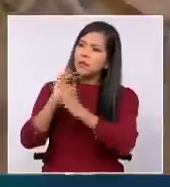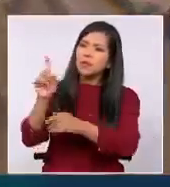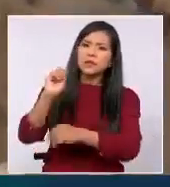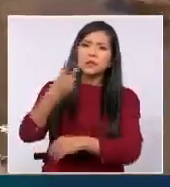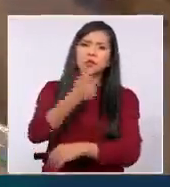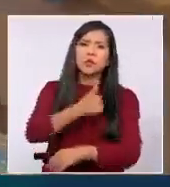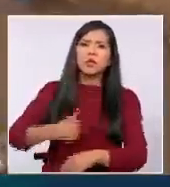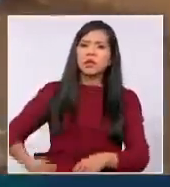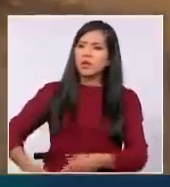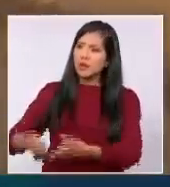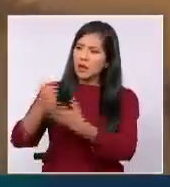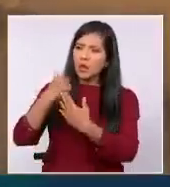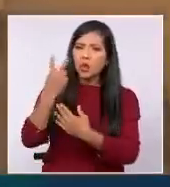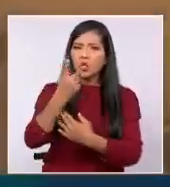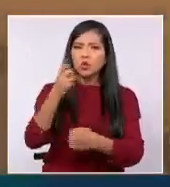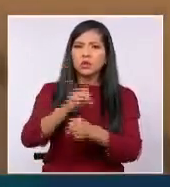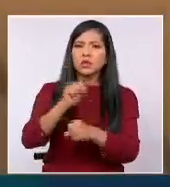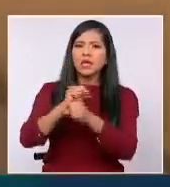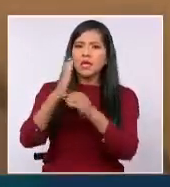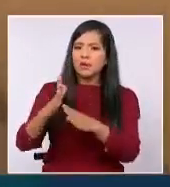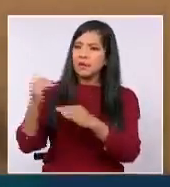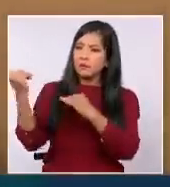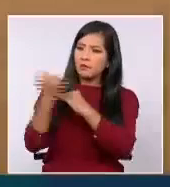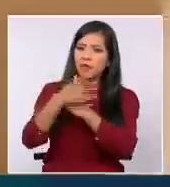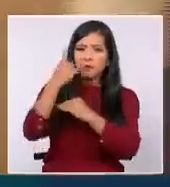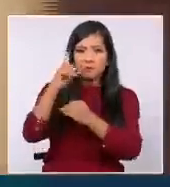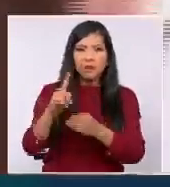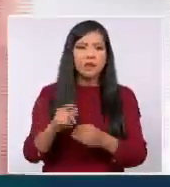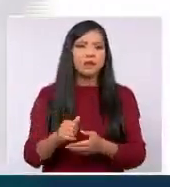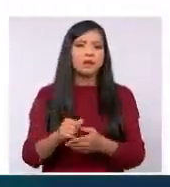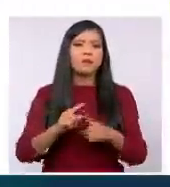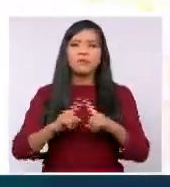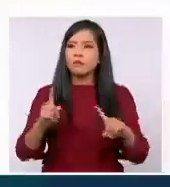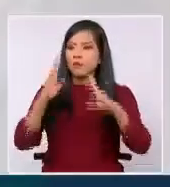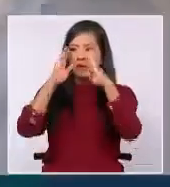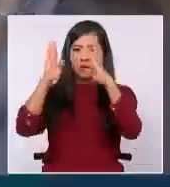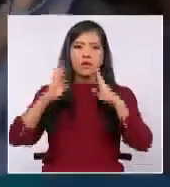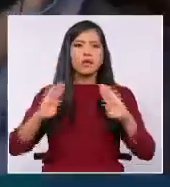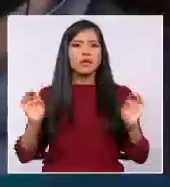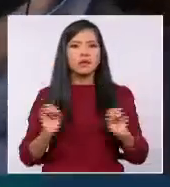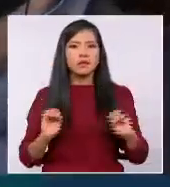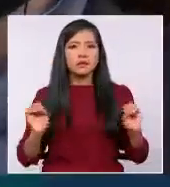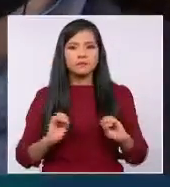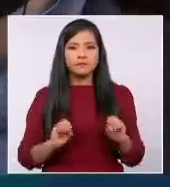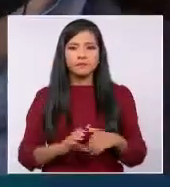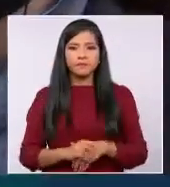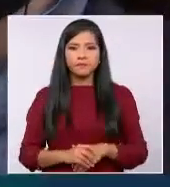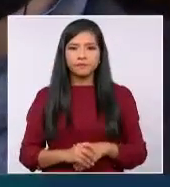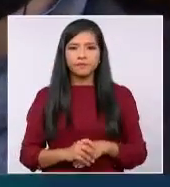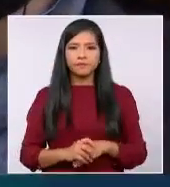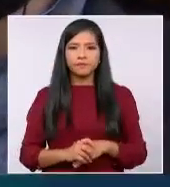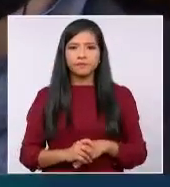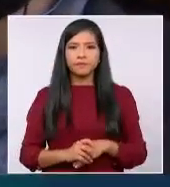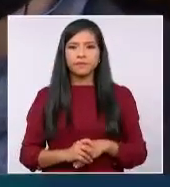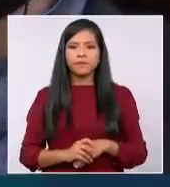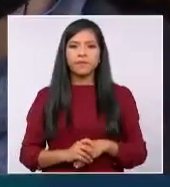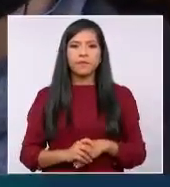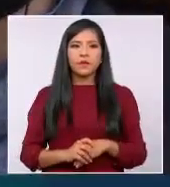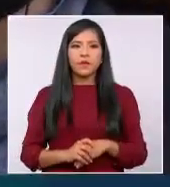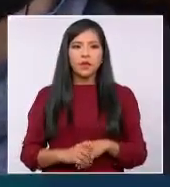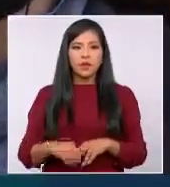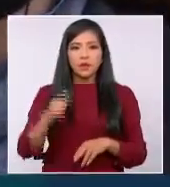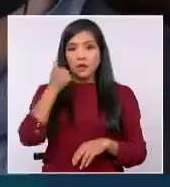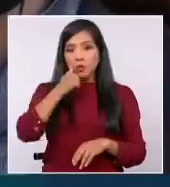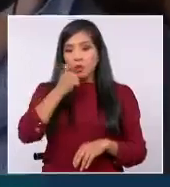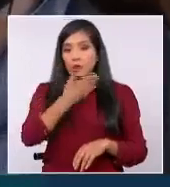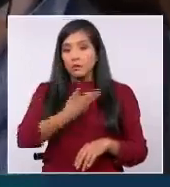hasta el lugar dos obreros, pero pese a esta demanda no fueron atendidos. Pues la presidenta está al tanto, se ha